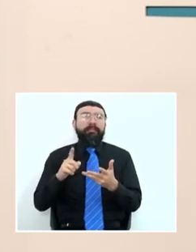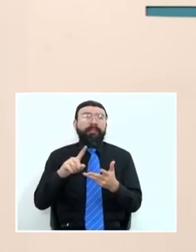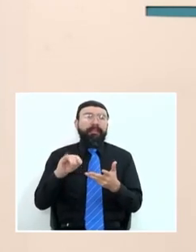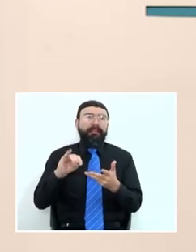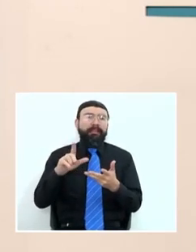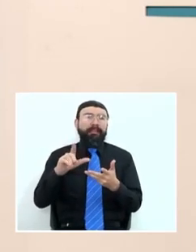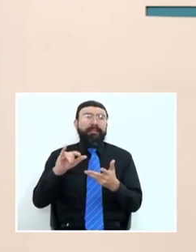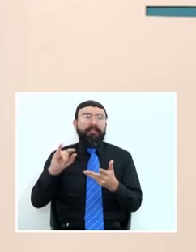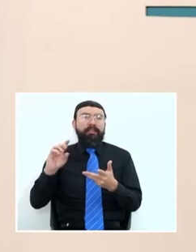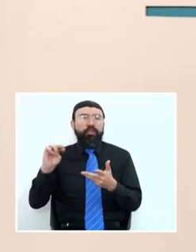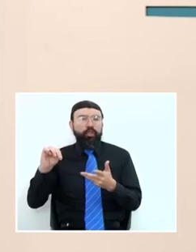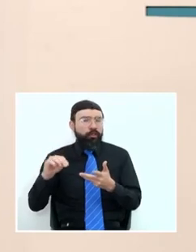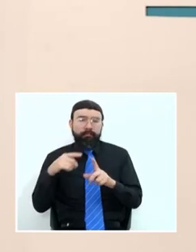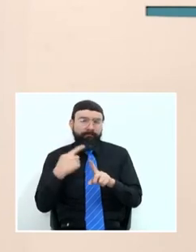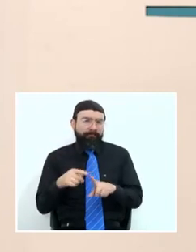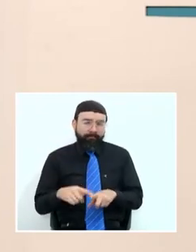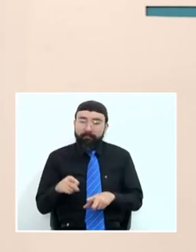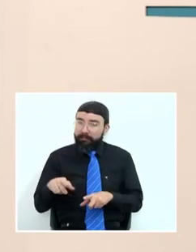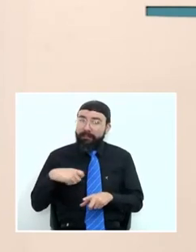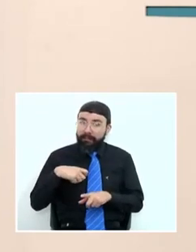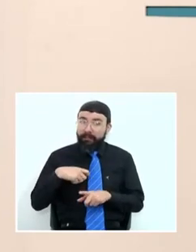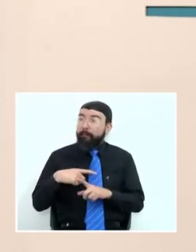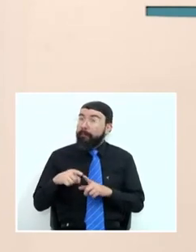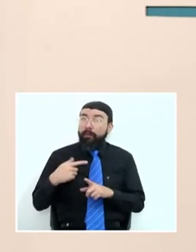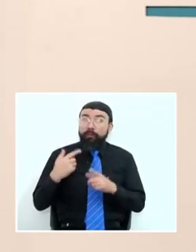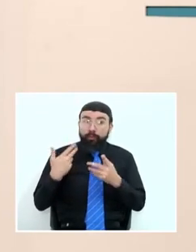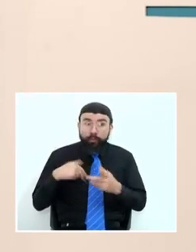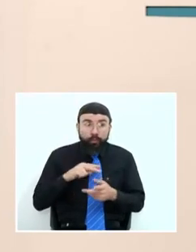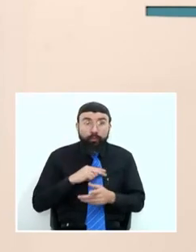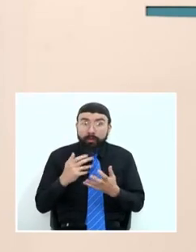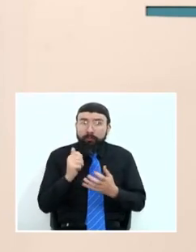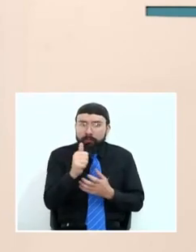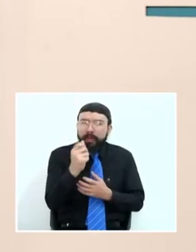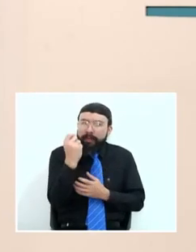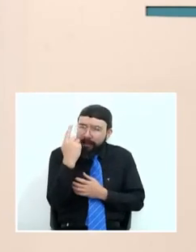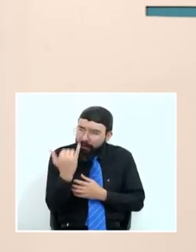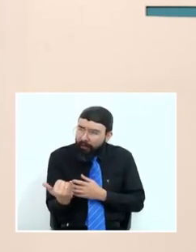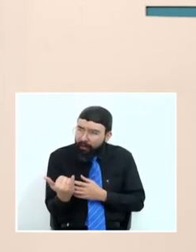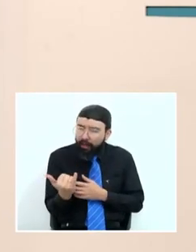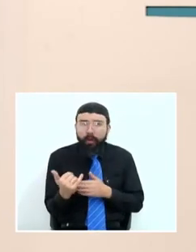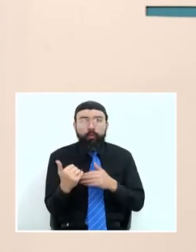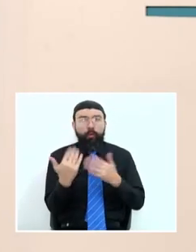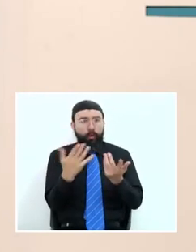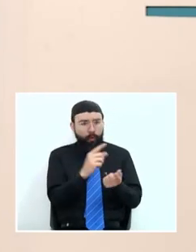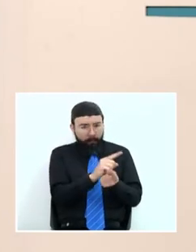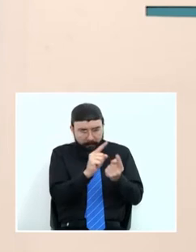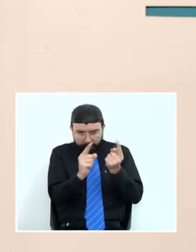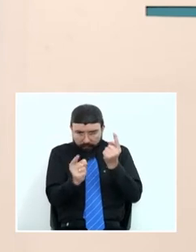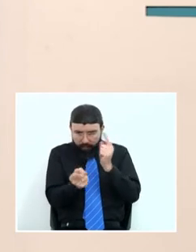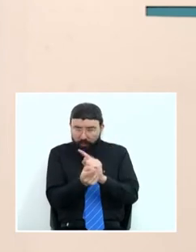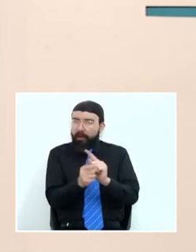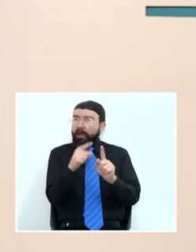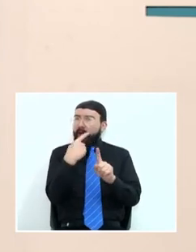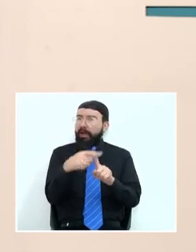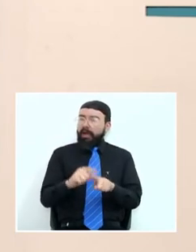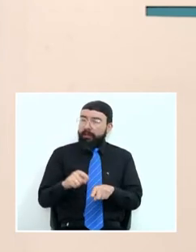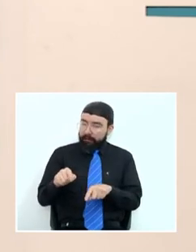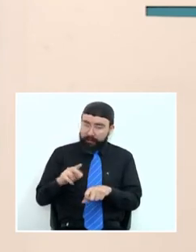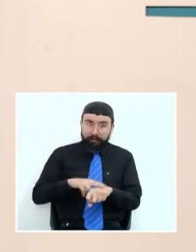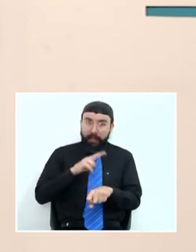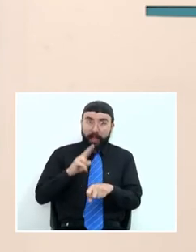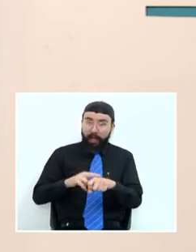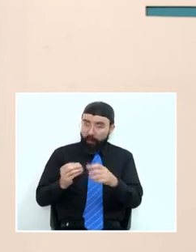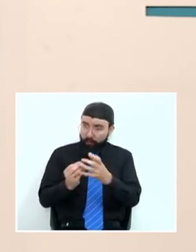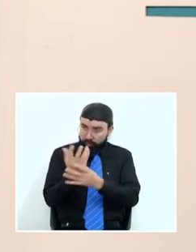pero lo que nosotros queremos es que ustedes entiendan es eso, cómo transformamos los nutrientes de la naturaleza en ese complemento